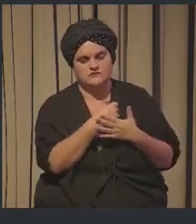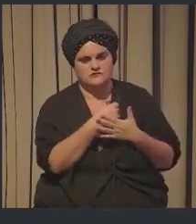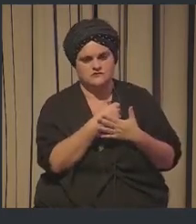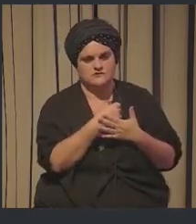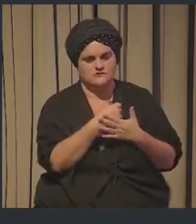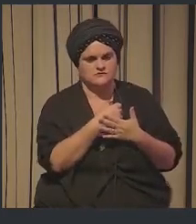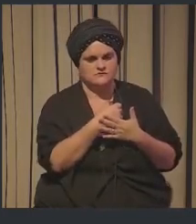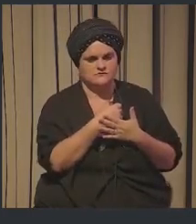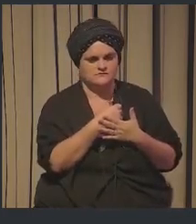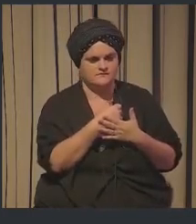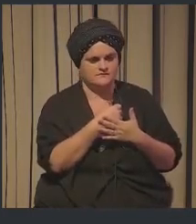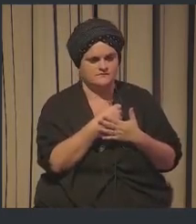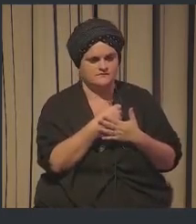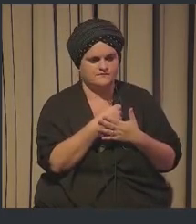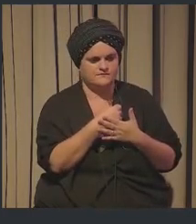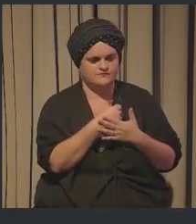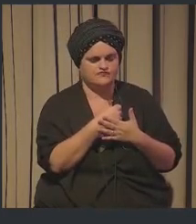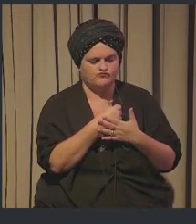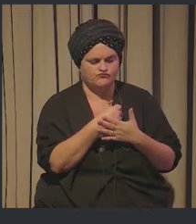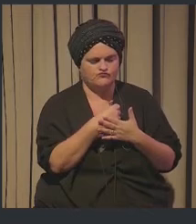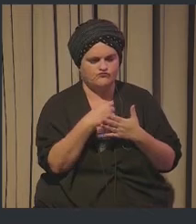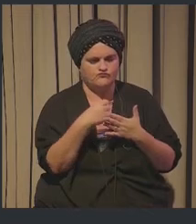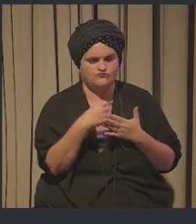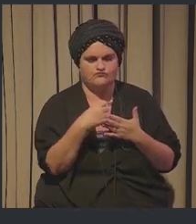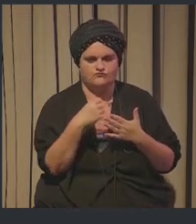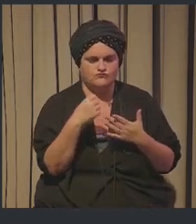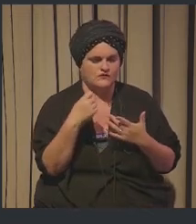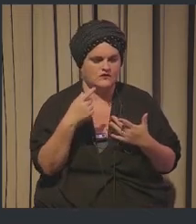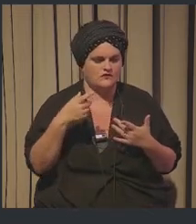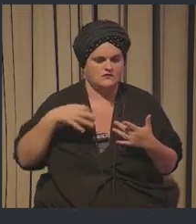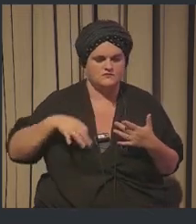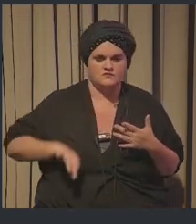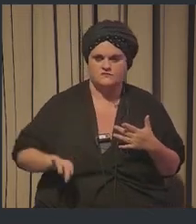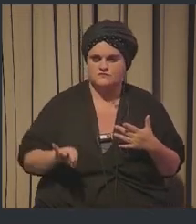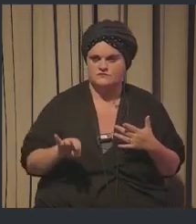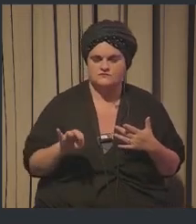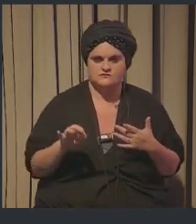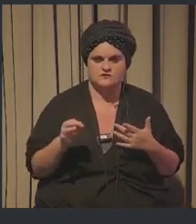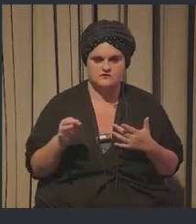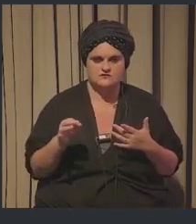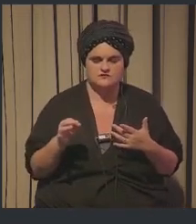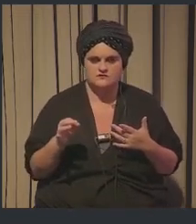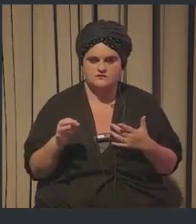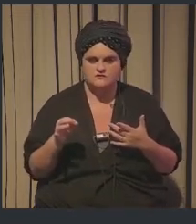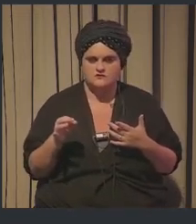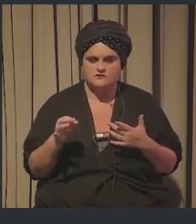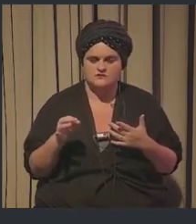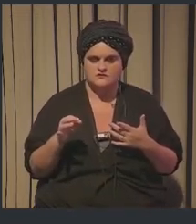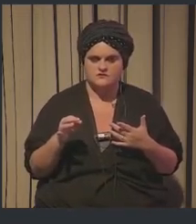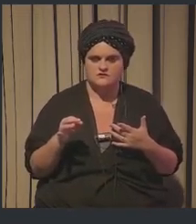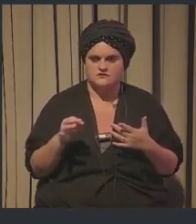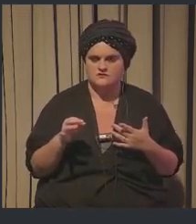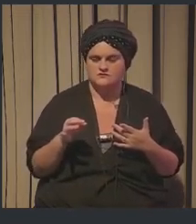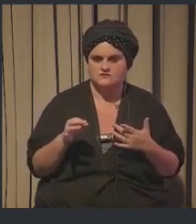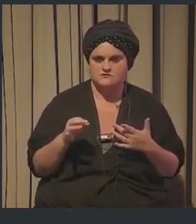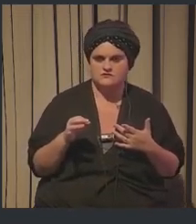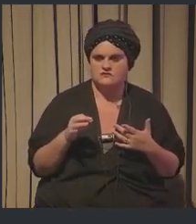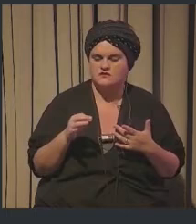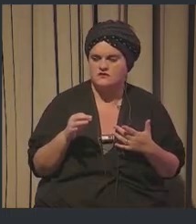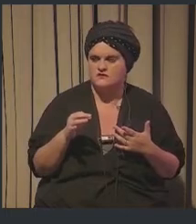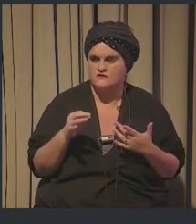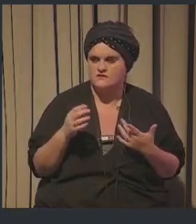Sí, desde luego, los profesionales, los futuristas estaban prevenidos.